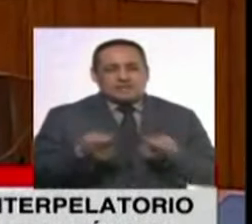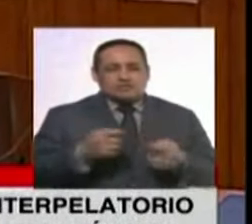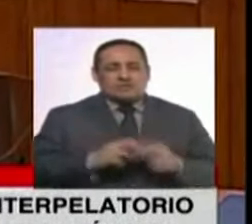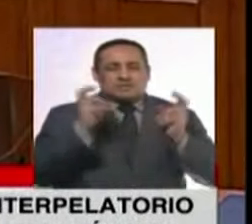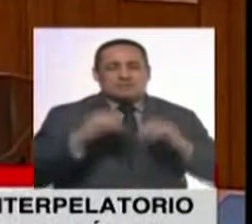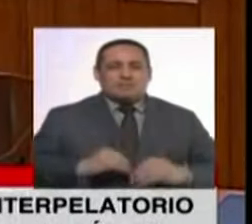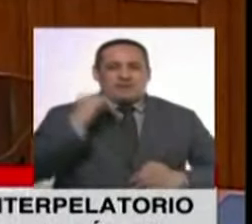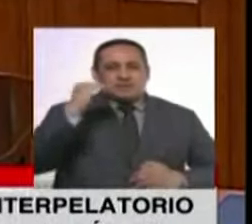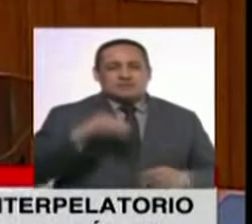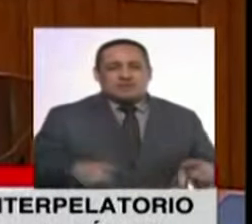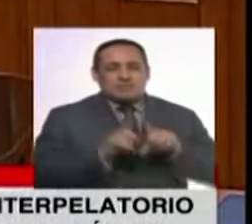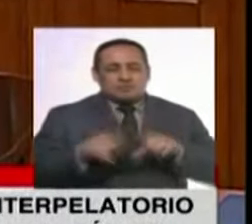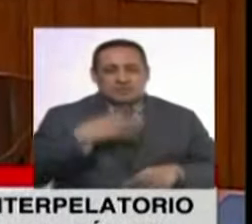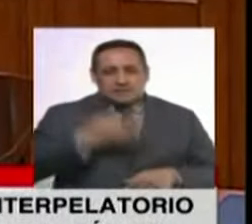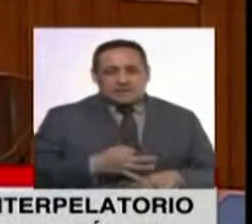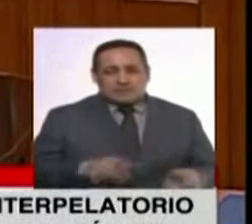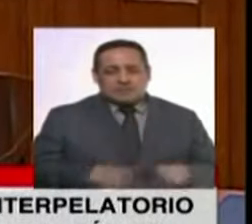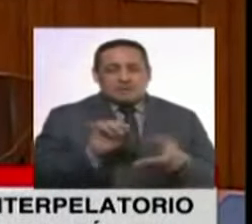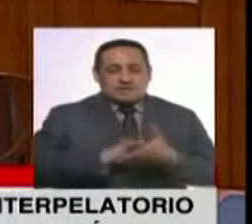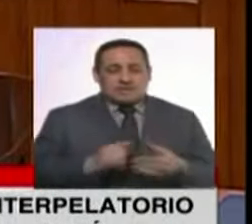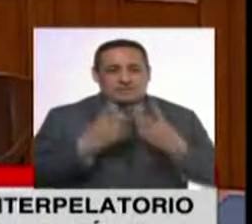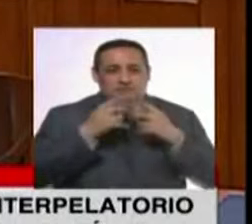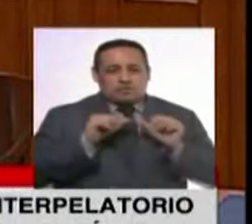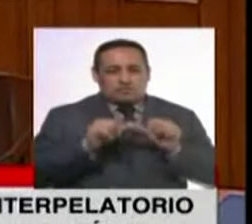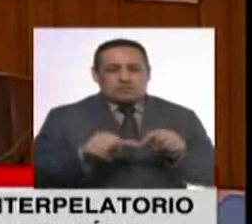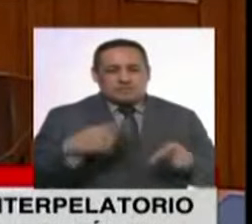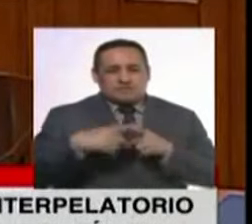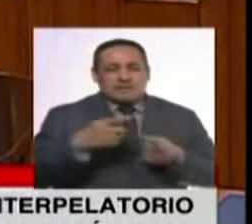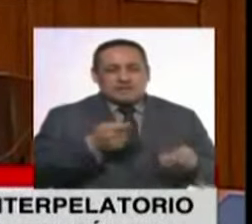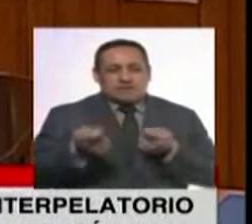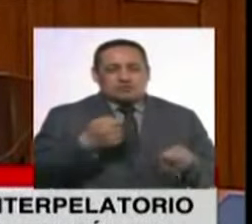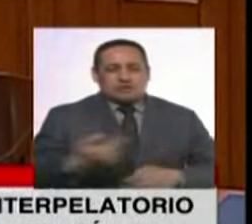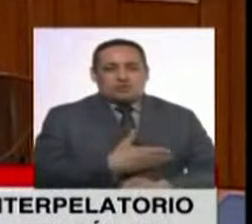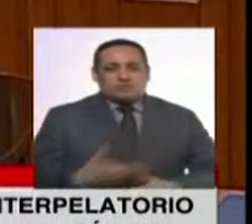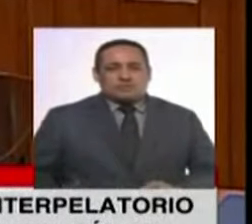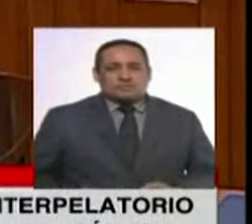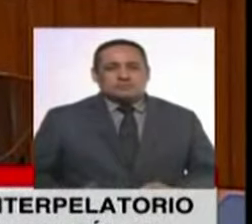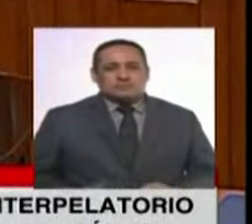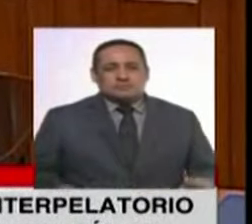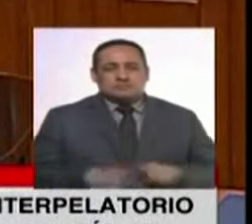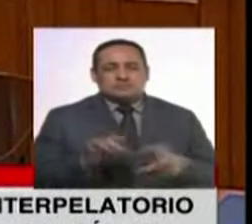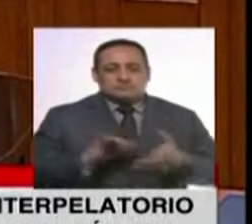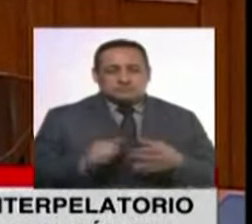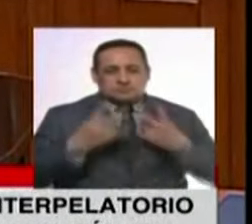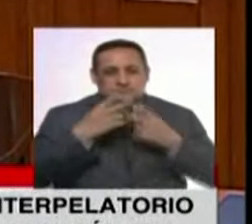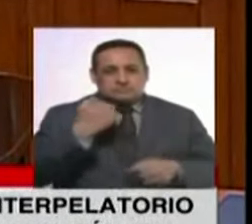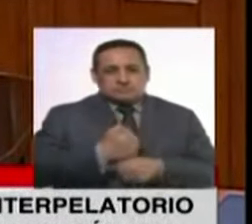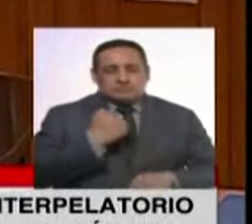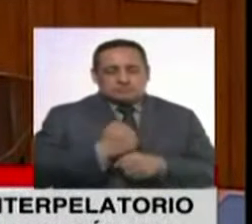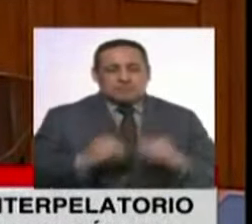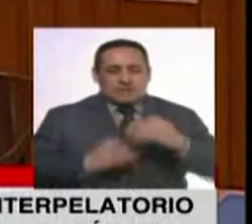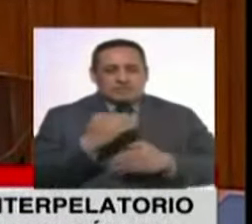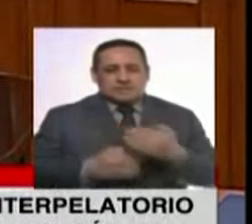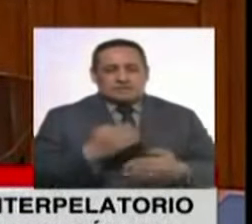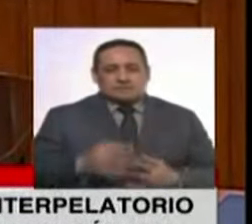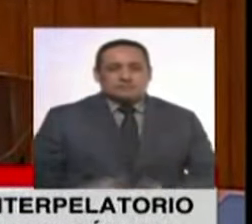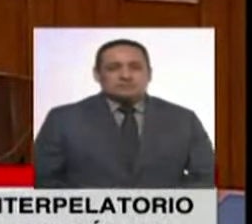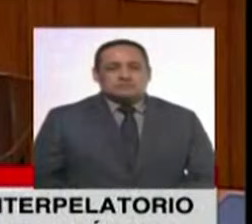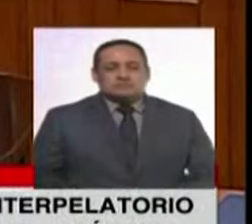el alto mando más aún en una realidad que se ha mantenido en diversas gestiones gubernamentales y que venimos trabajando para superarlas